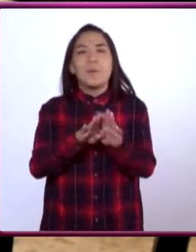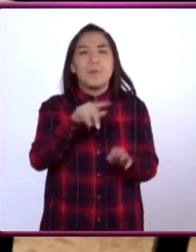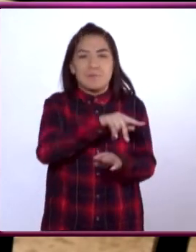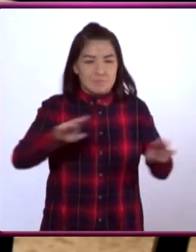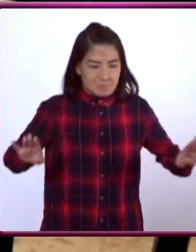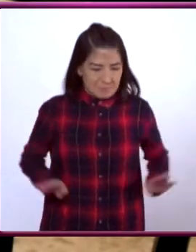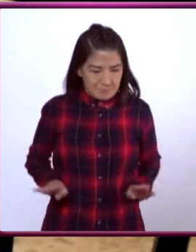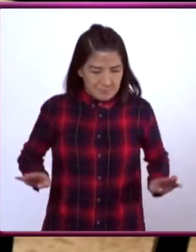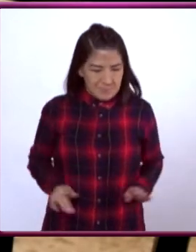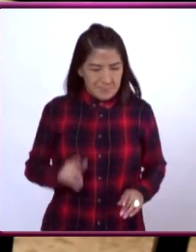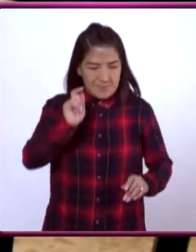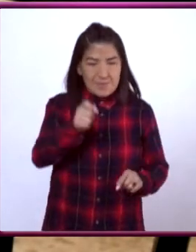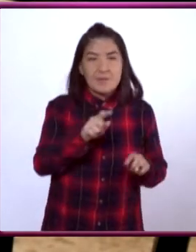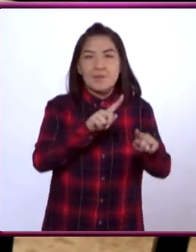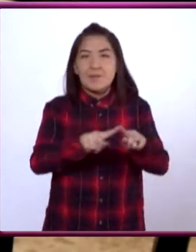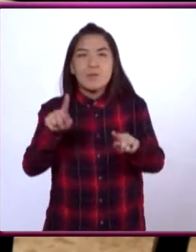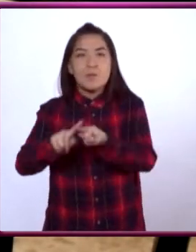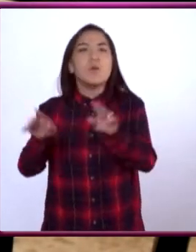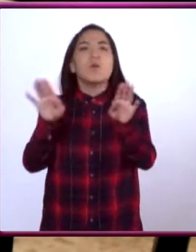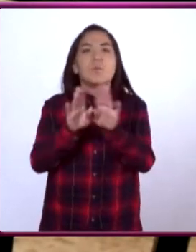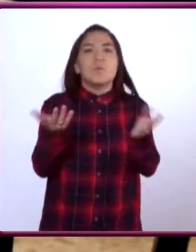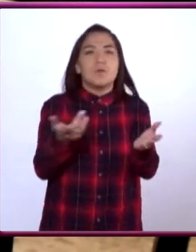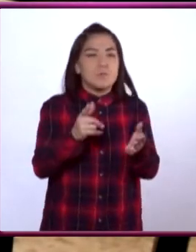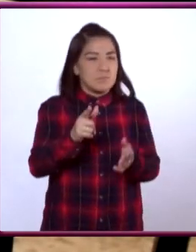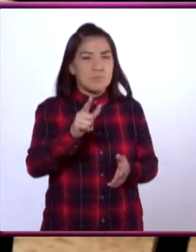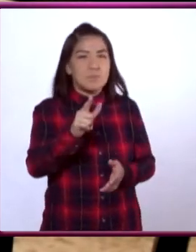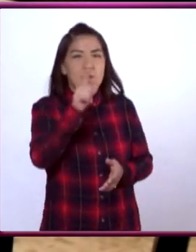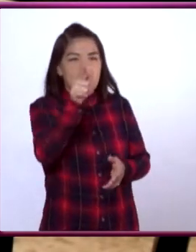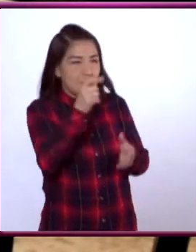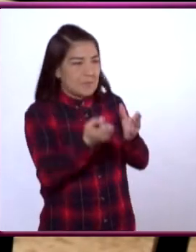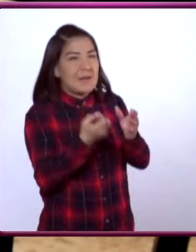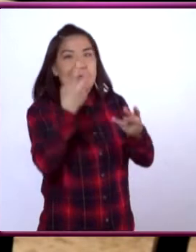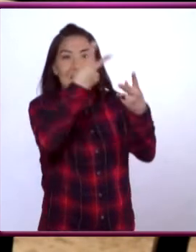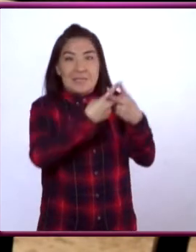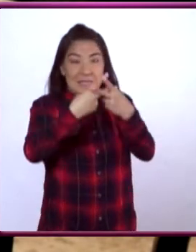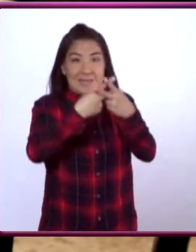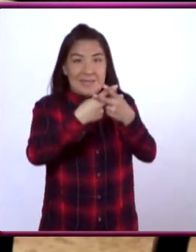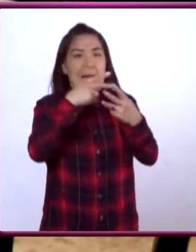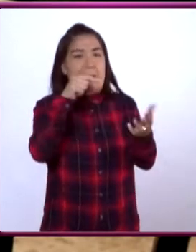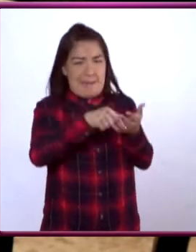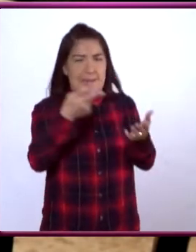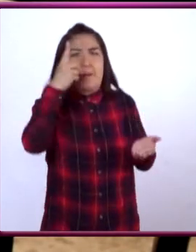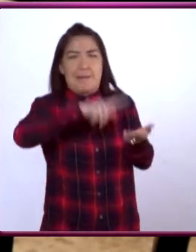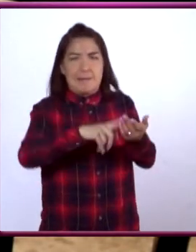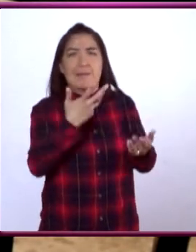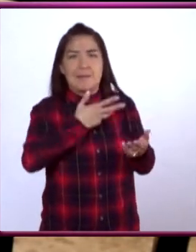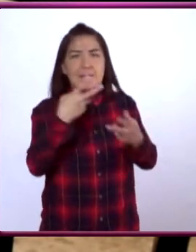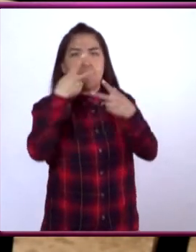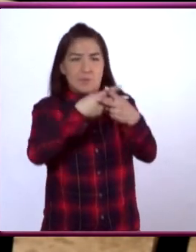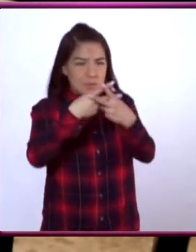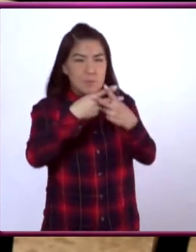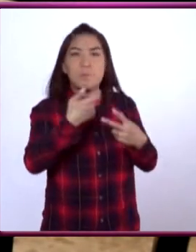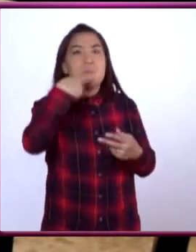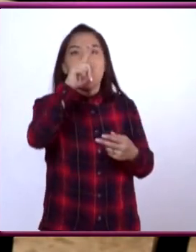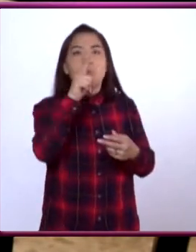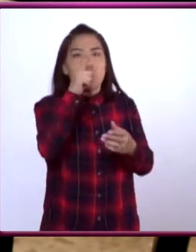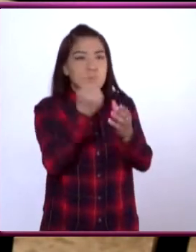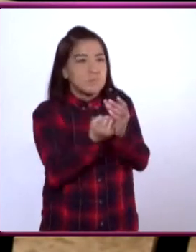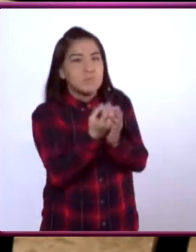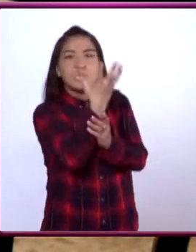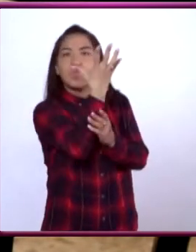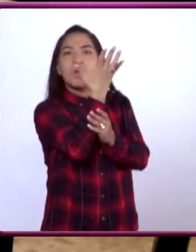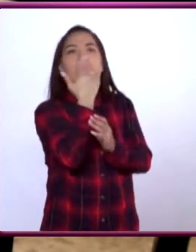de manera interesante al grado de no dejar salir la luz, ¿no? Es una estrella apagada que no deja salir la luz porque tiene